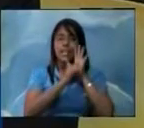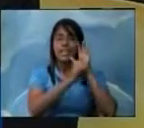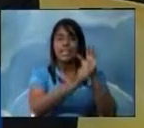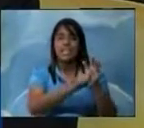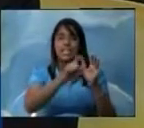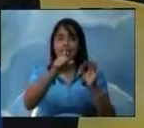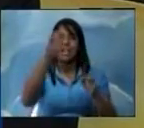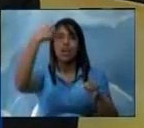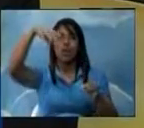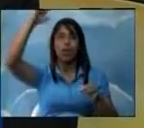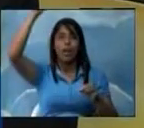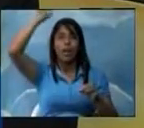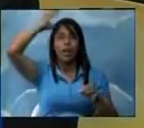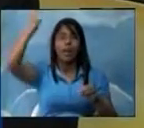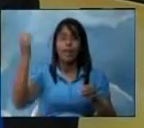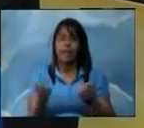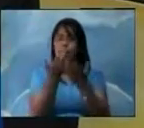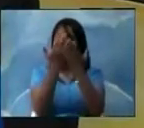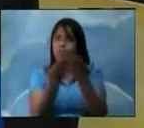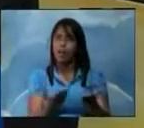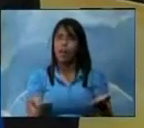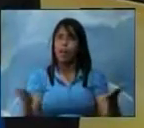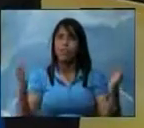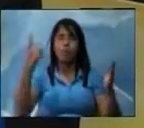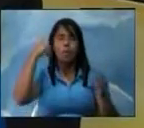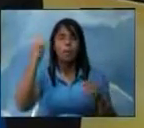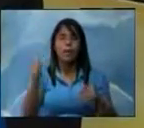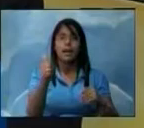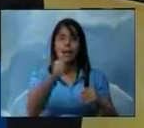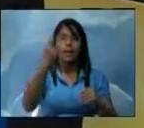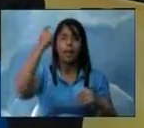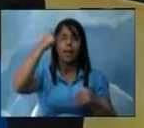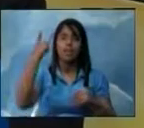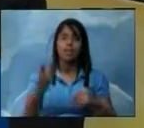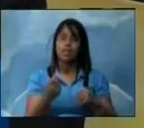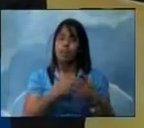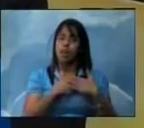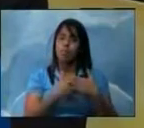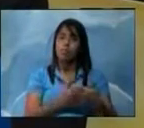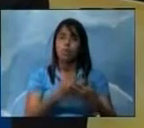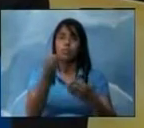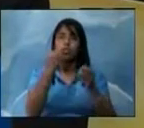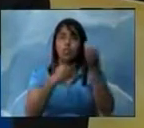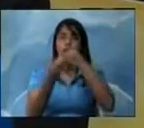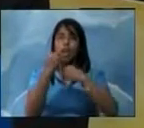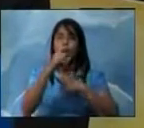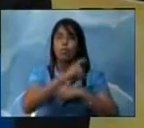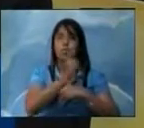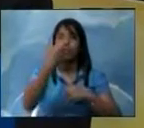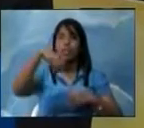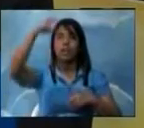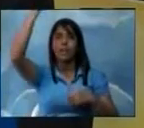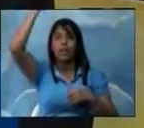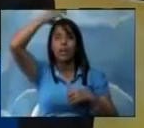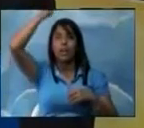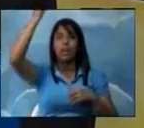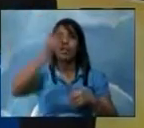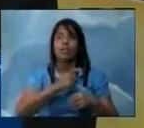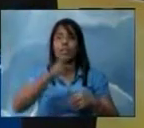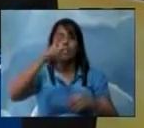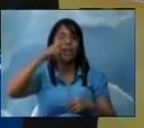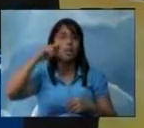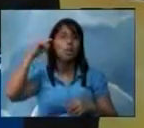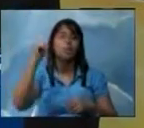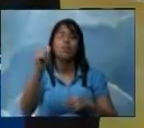el rey ración para cada día, de la provisión de la comida del rey y del vino